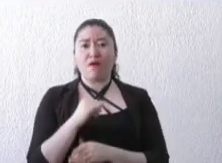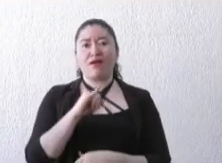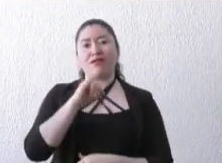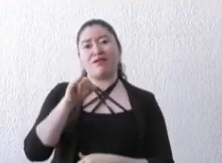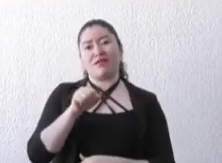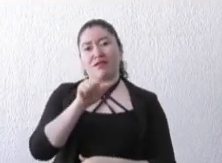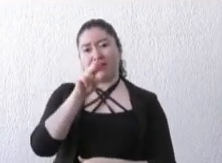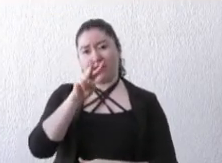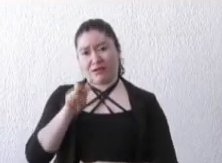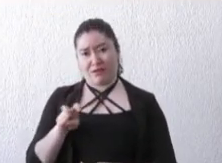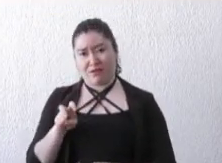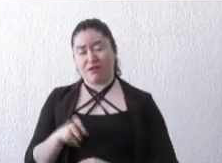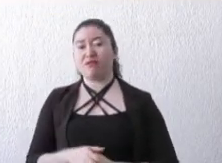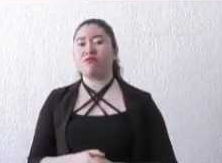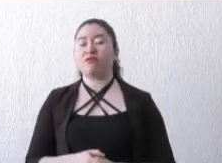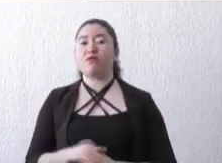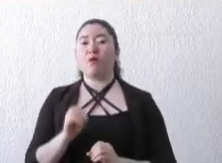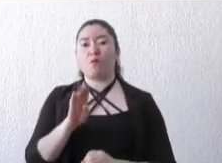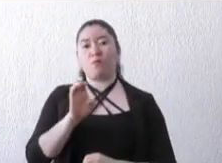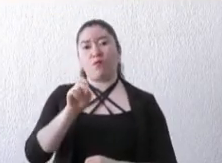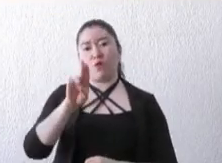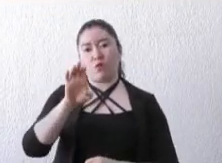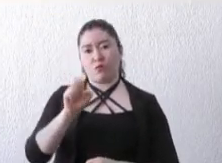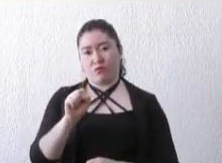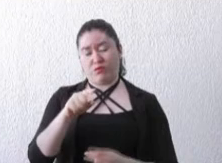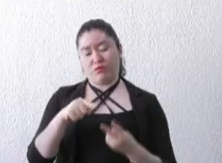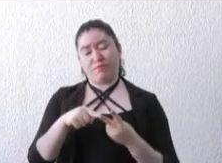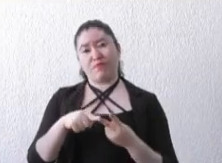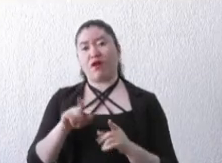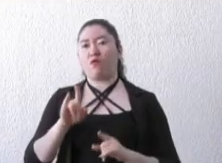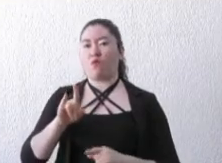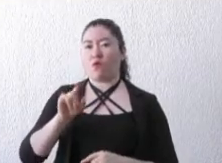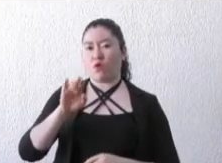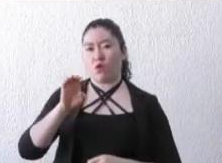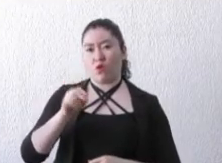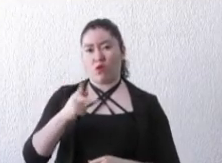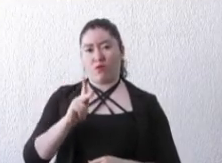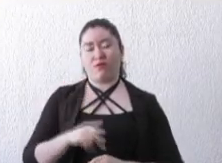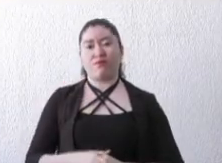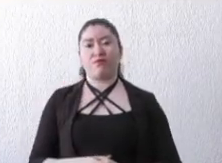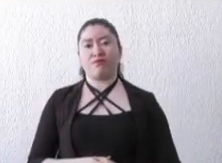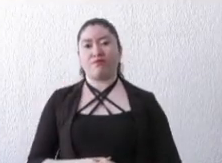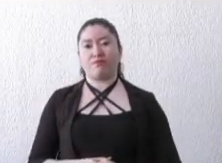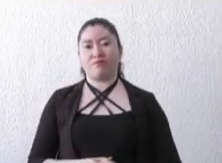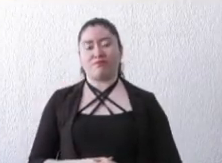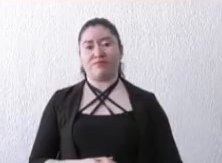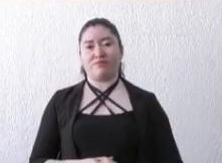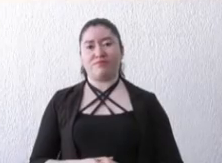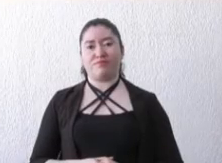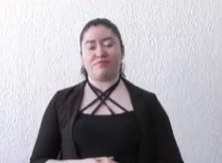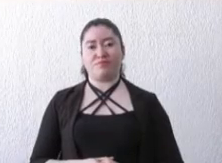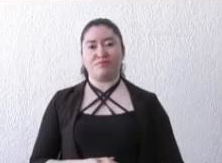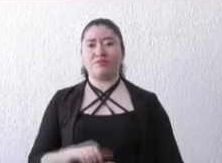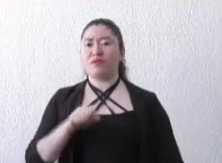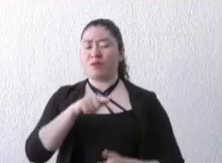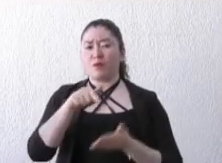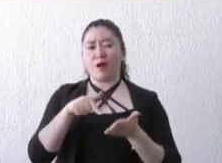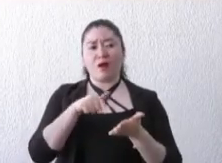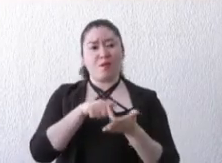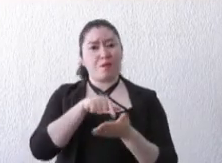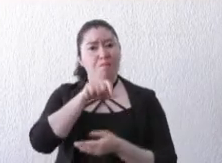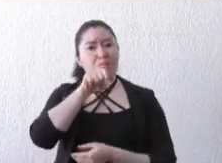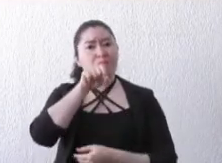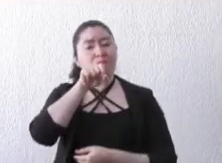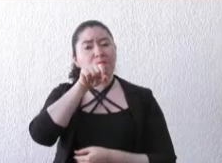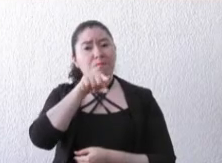un espacio del blues, un espacio del rock, el rockabilly, un espacio también